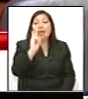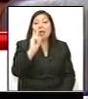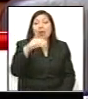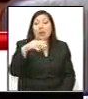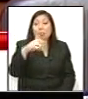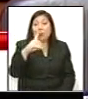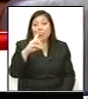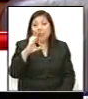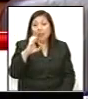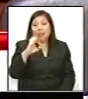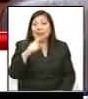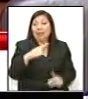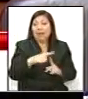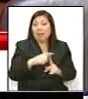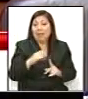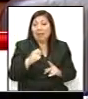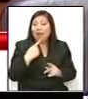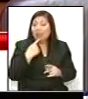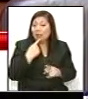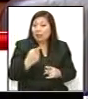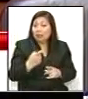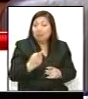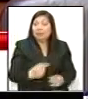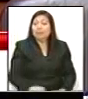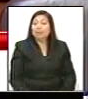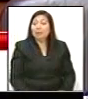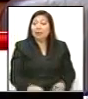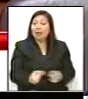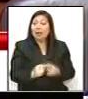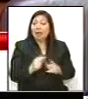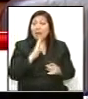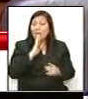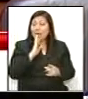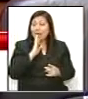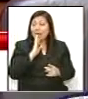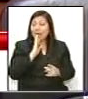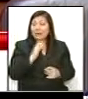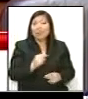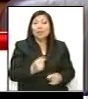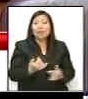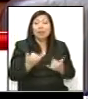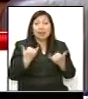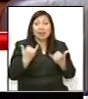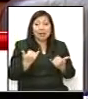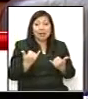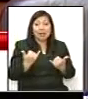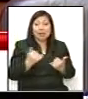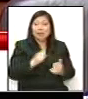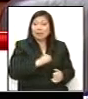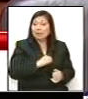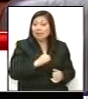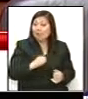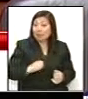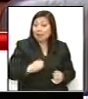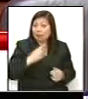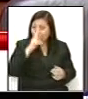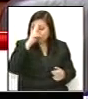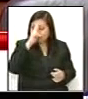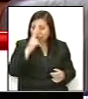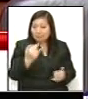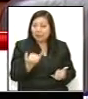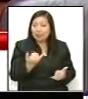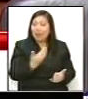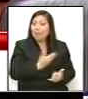vía pronunciando las siguientes palabras: a tal señor, tal honor.